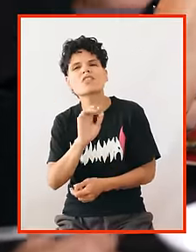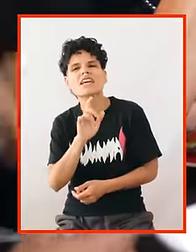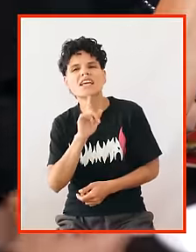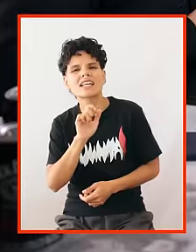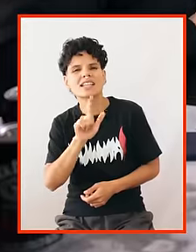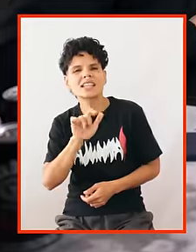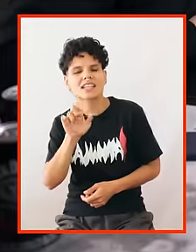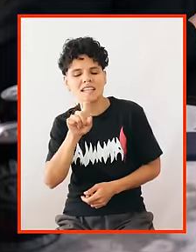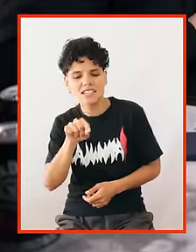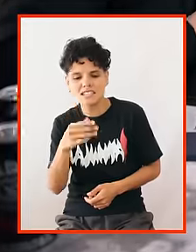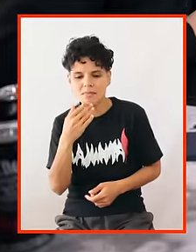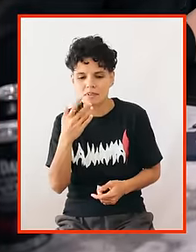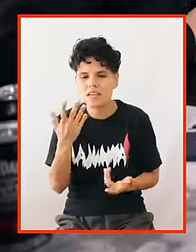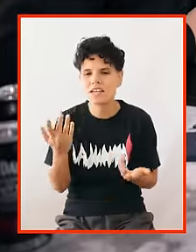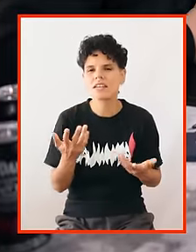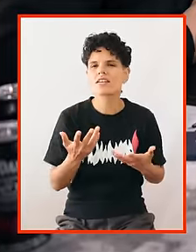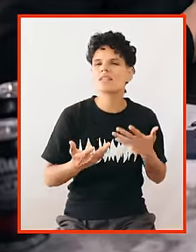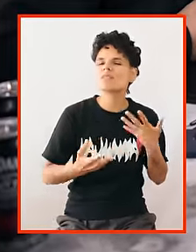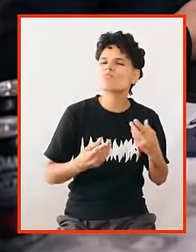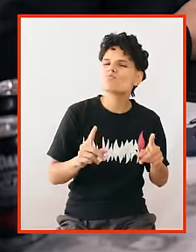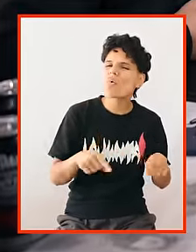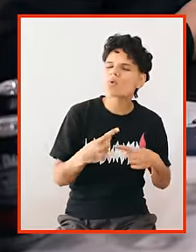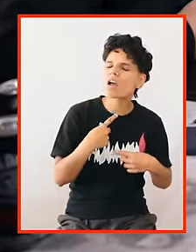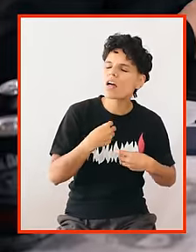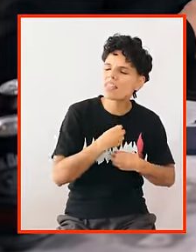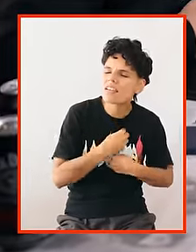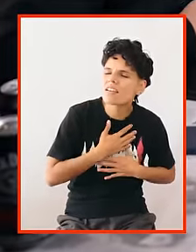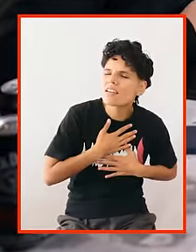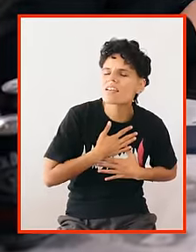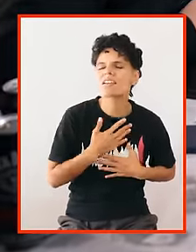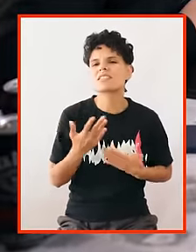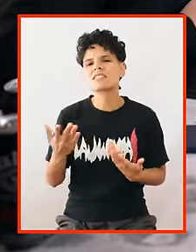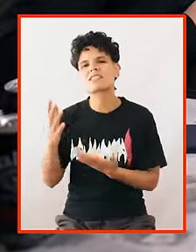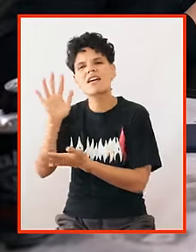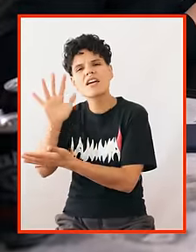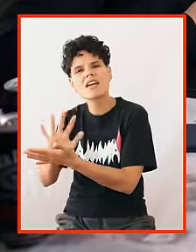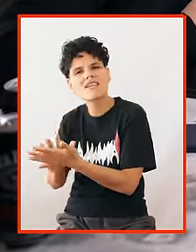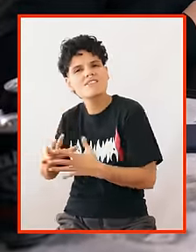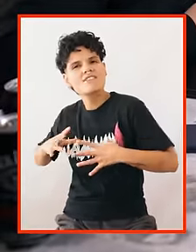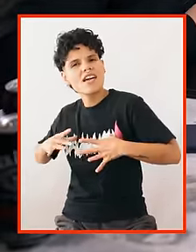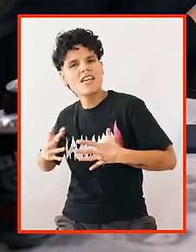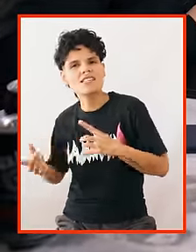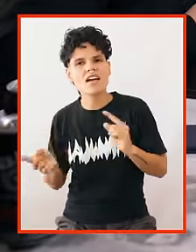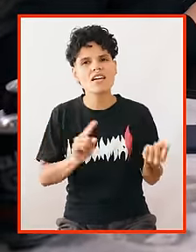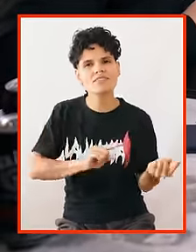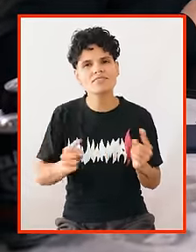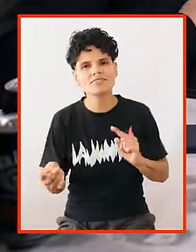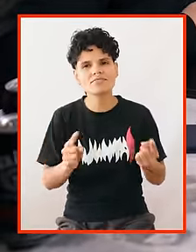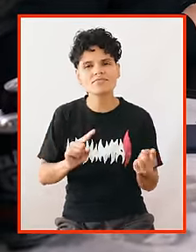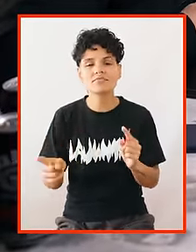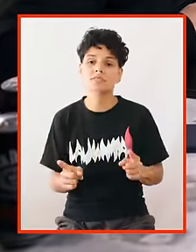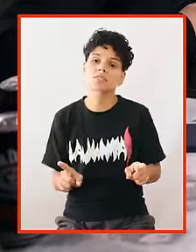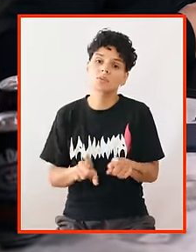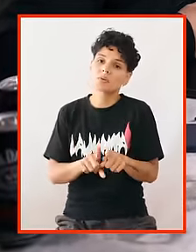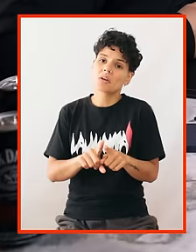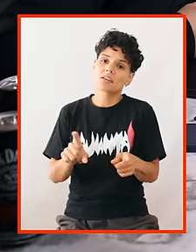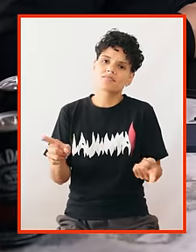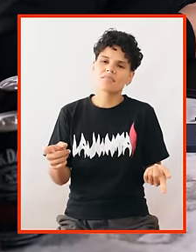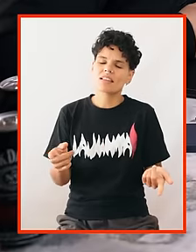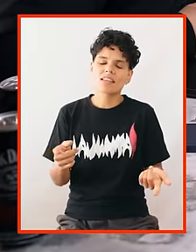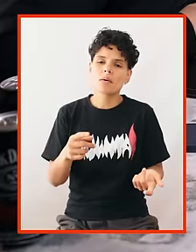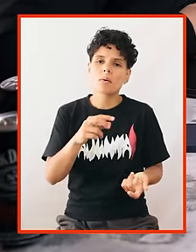Como melodía triste con música. Con ritmo alegre, claro, o al revés. Casi bailable. Sí, la historia del rock and roll y del pop